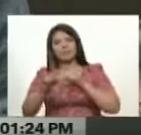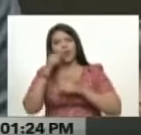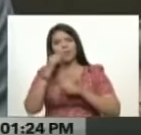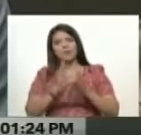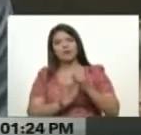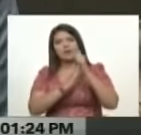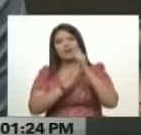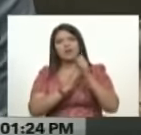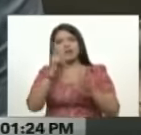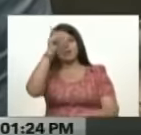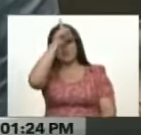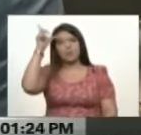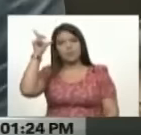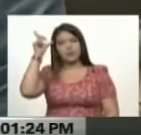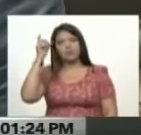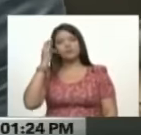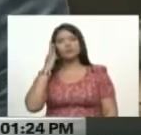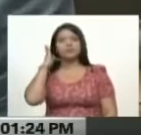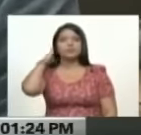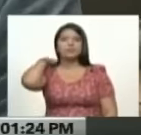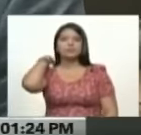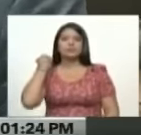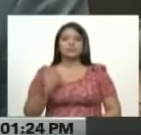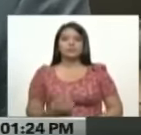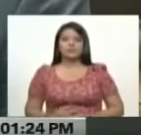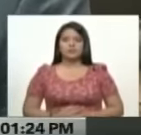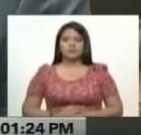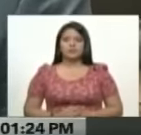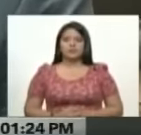nacional Leopoldo López. Igual